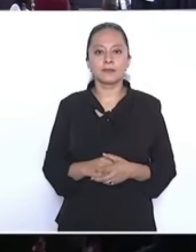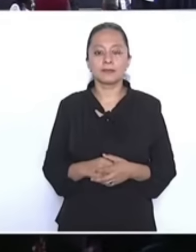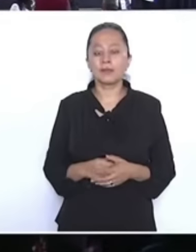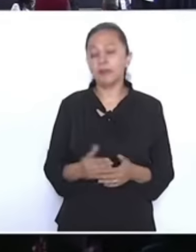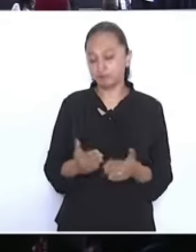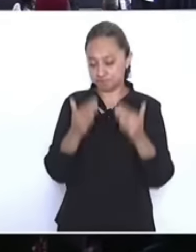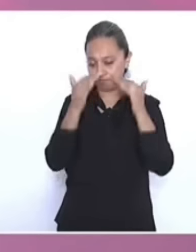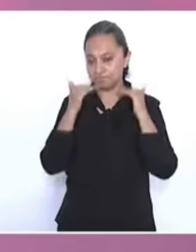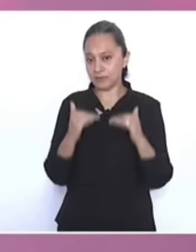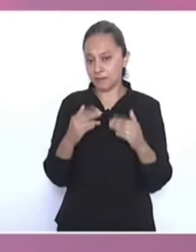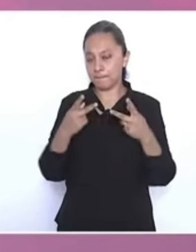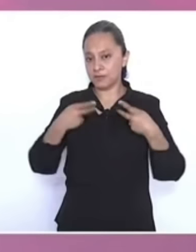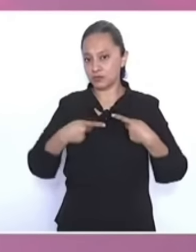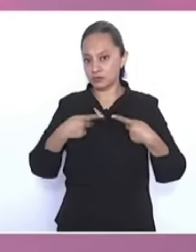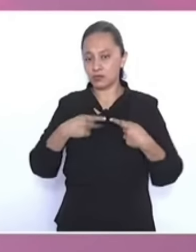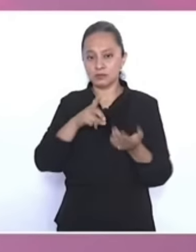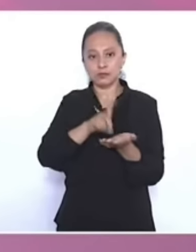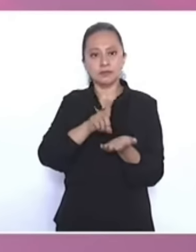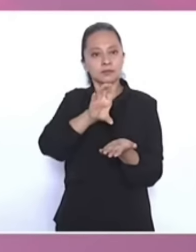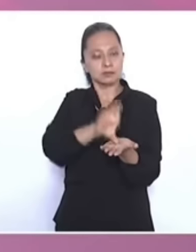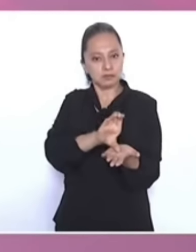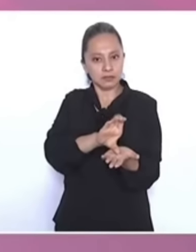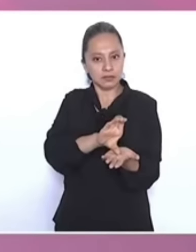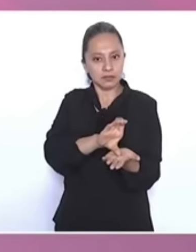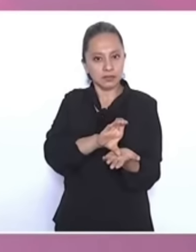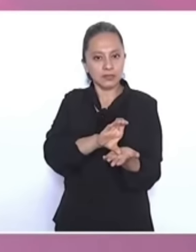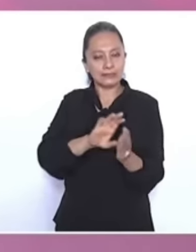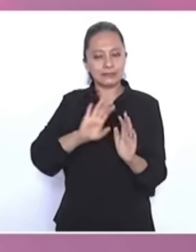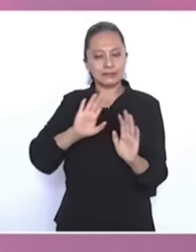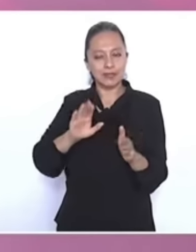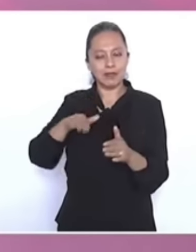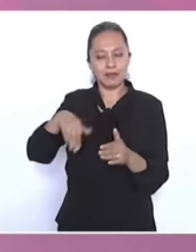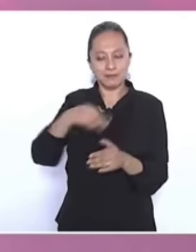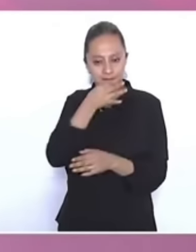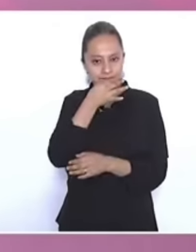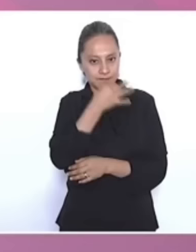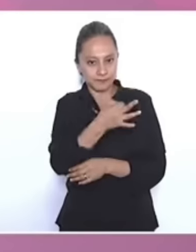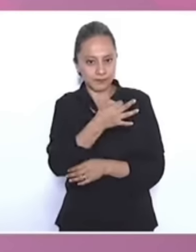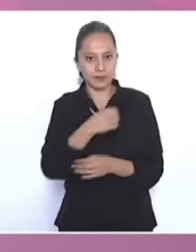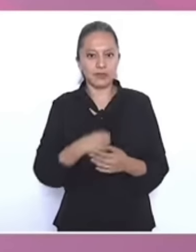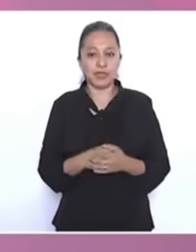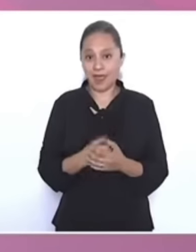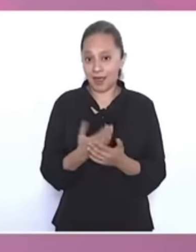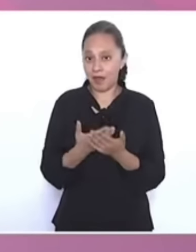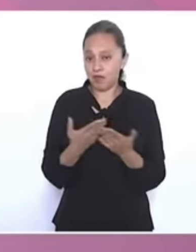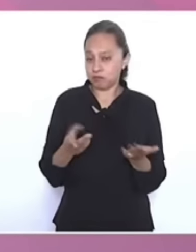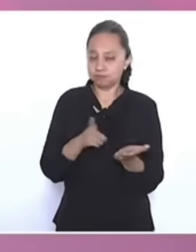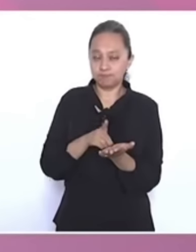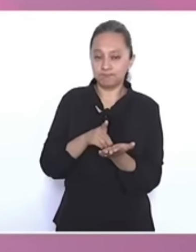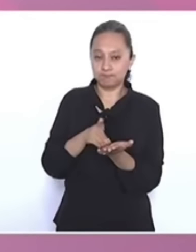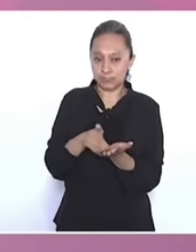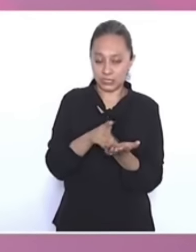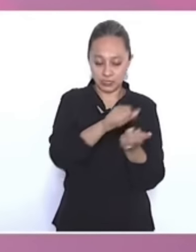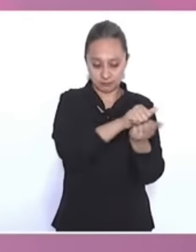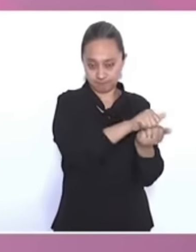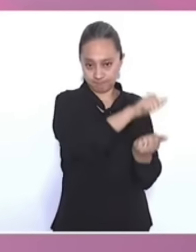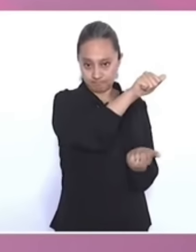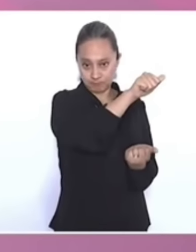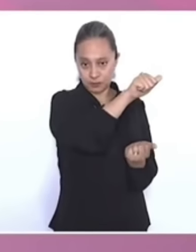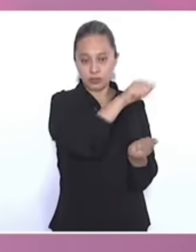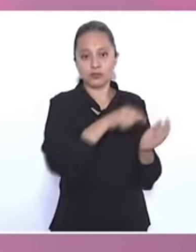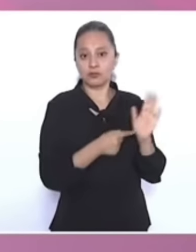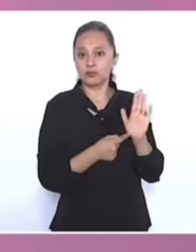con discapacidad, como ya lo hemos mencionado, también ya es un derecho constitucional. y